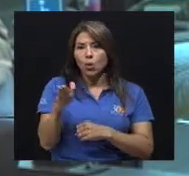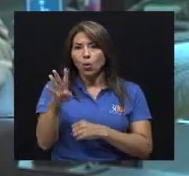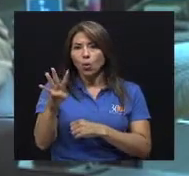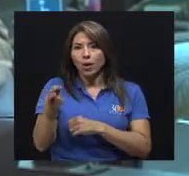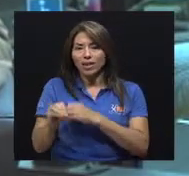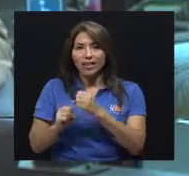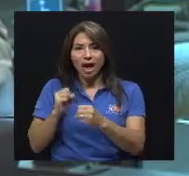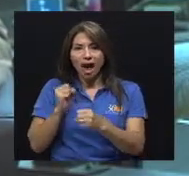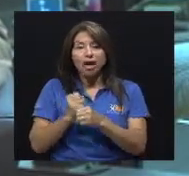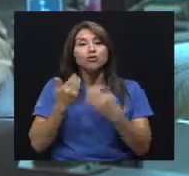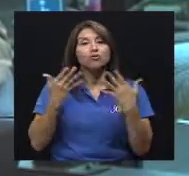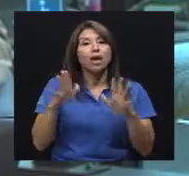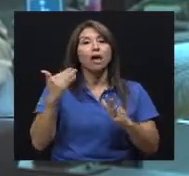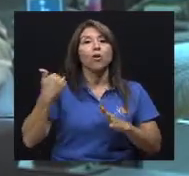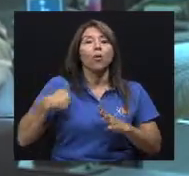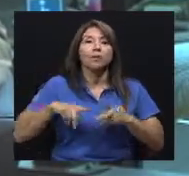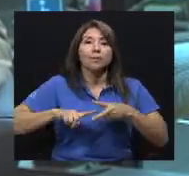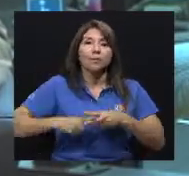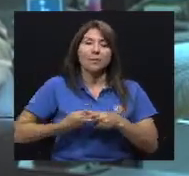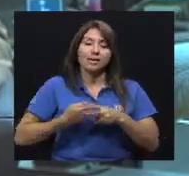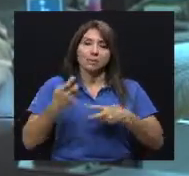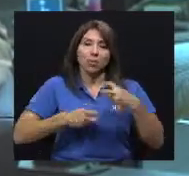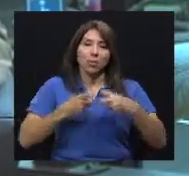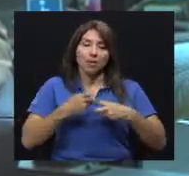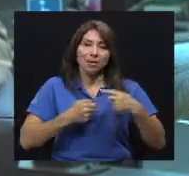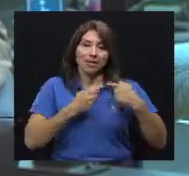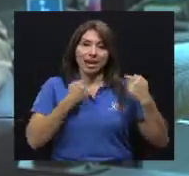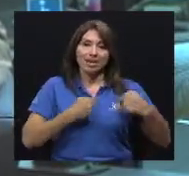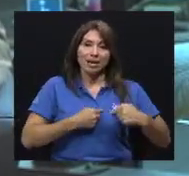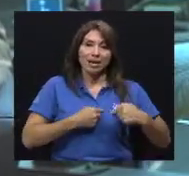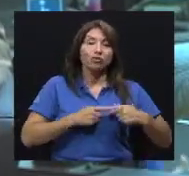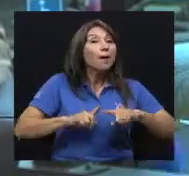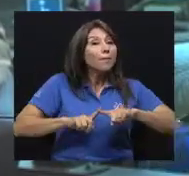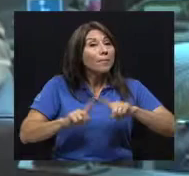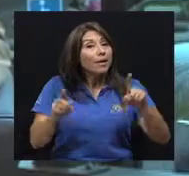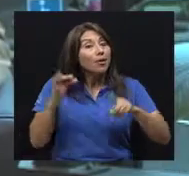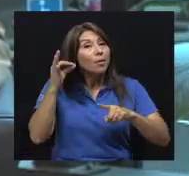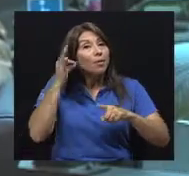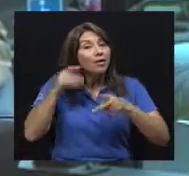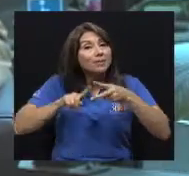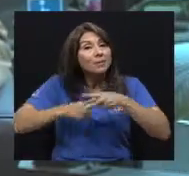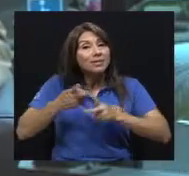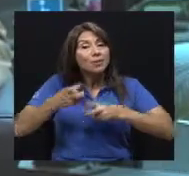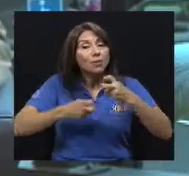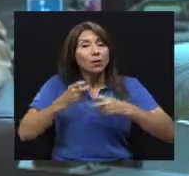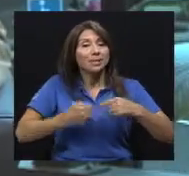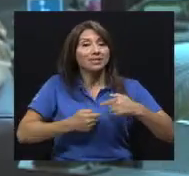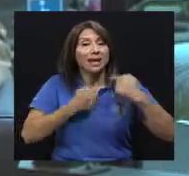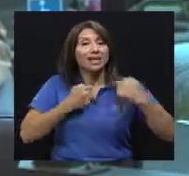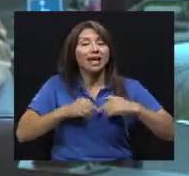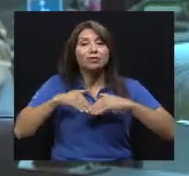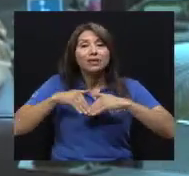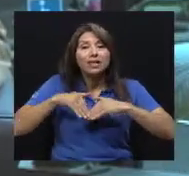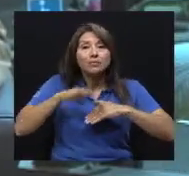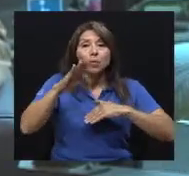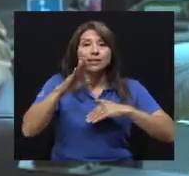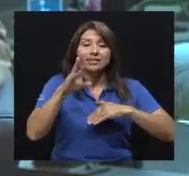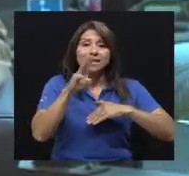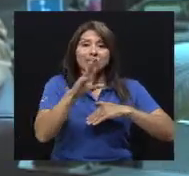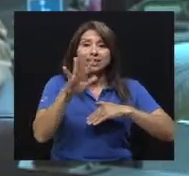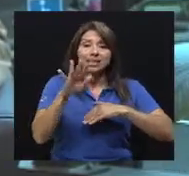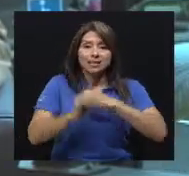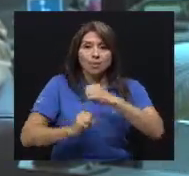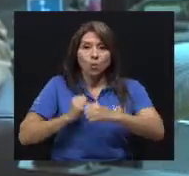ya podemos empezar a tener problemas cardíacos. En cambio, las mujeres los empezamos a ver después de los 65, 60